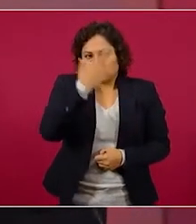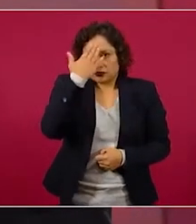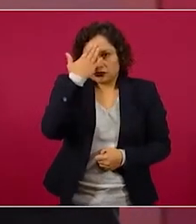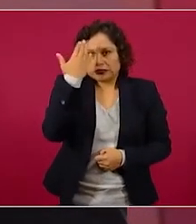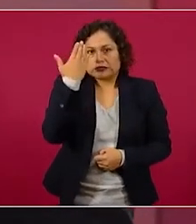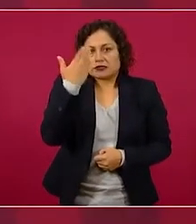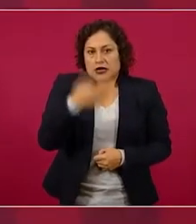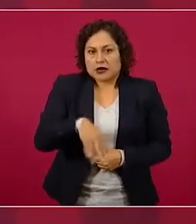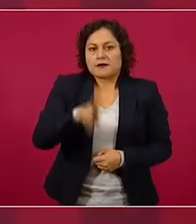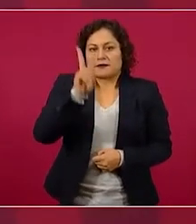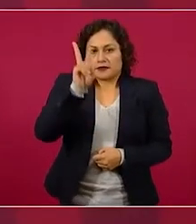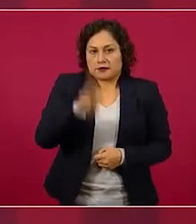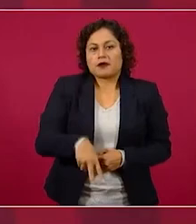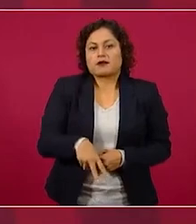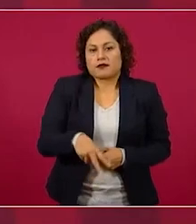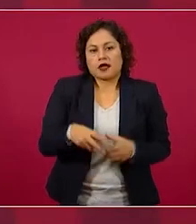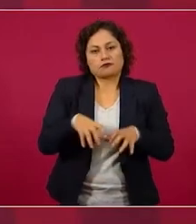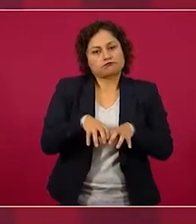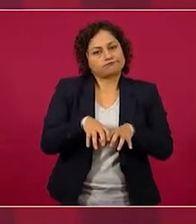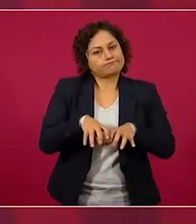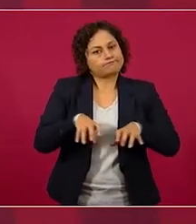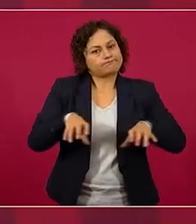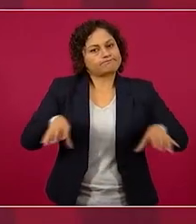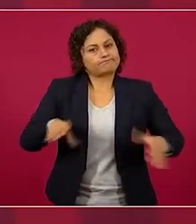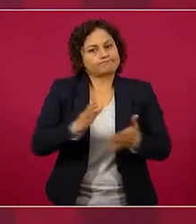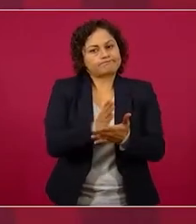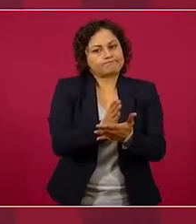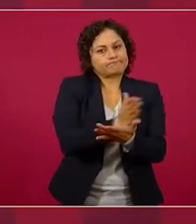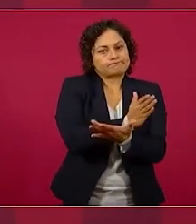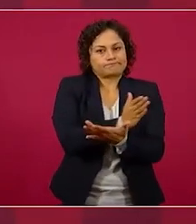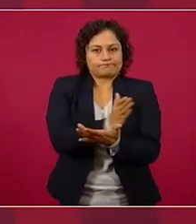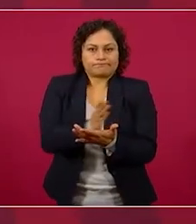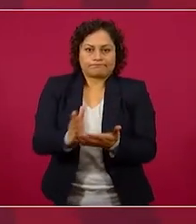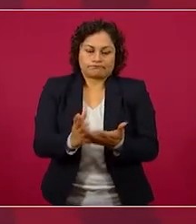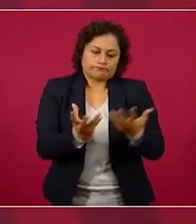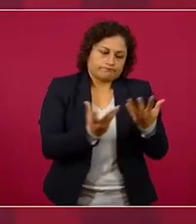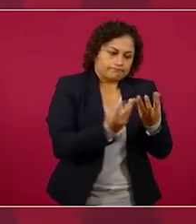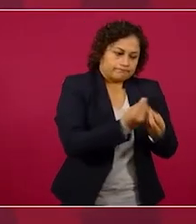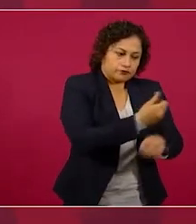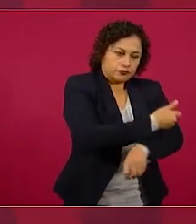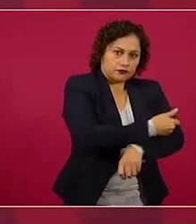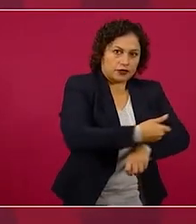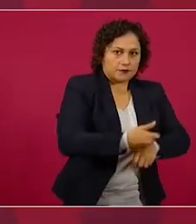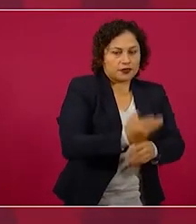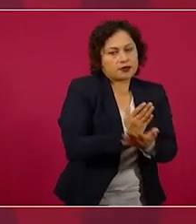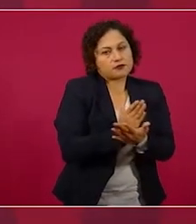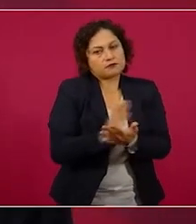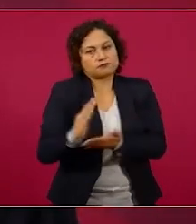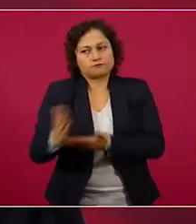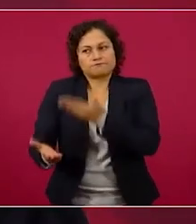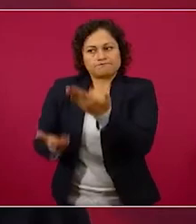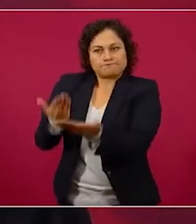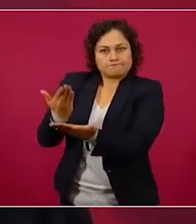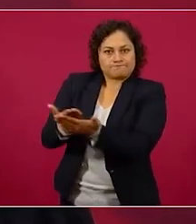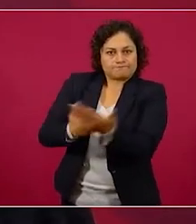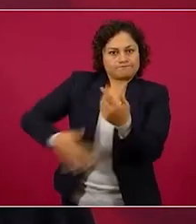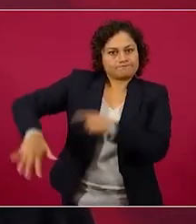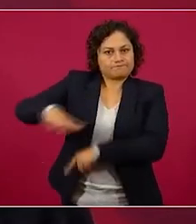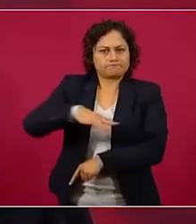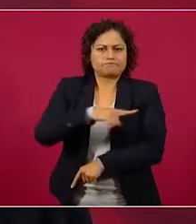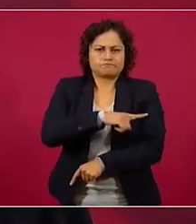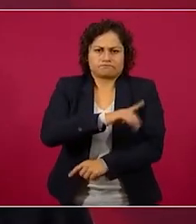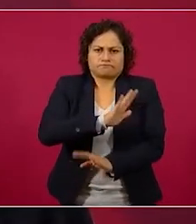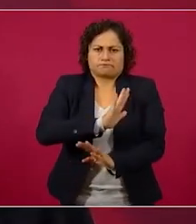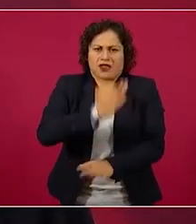es lo familiar y otra cosa es el servicio público. Lo saben perfectamente.